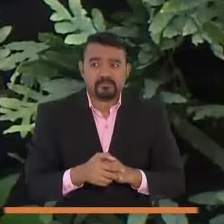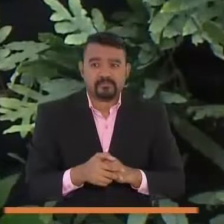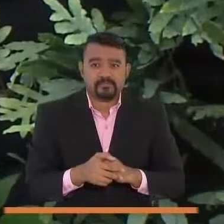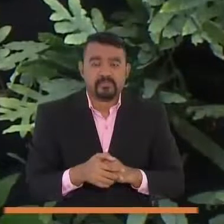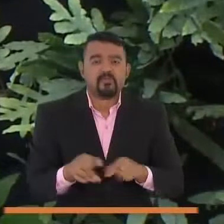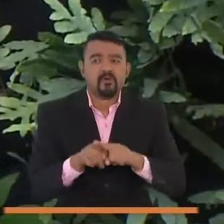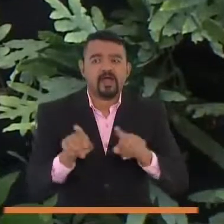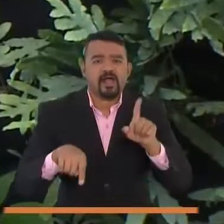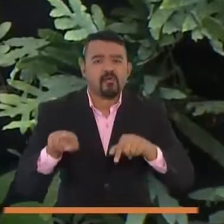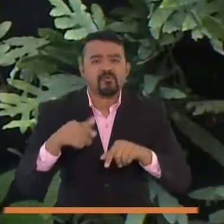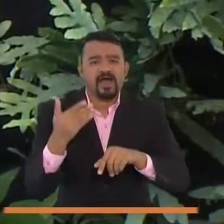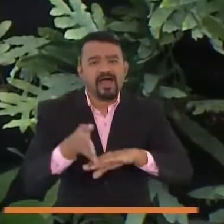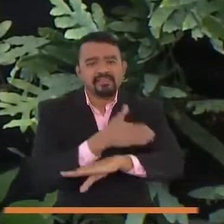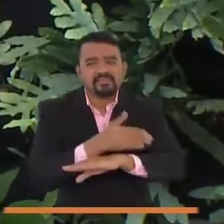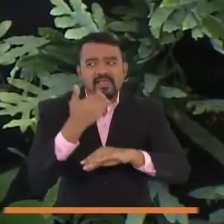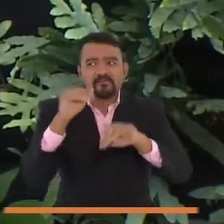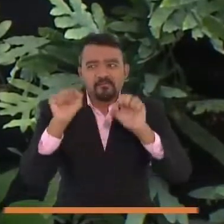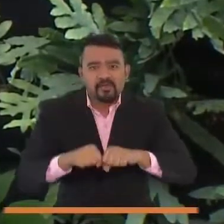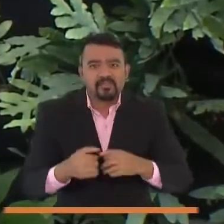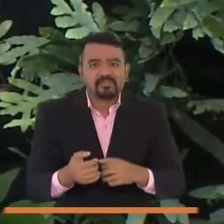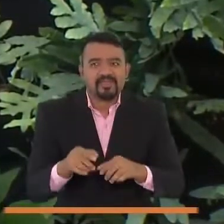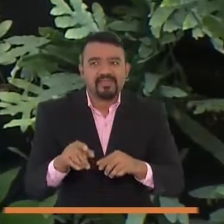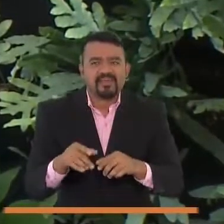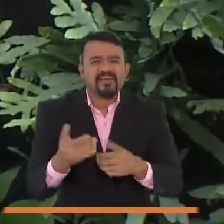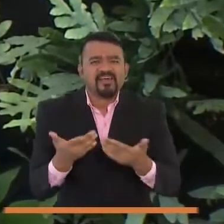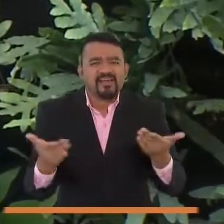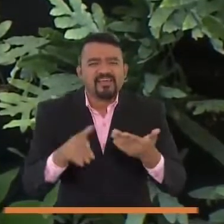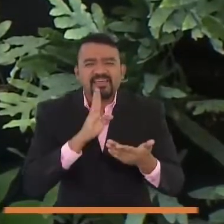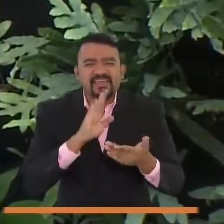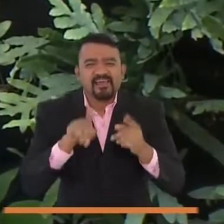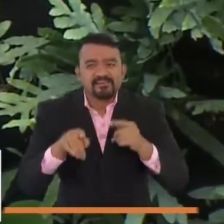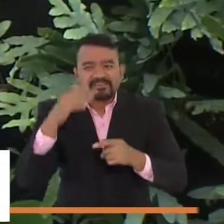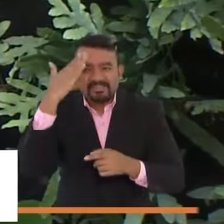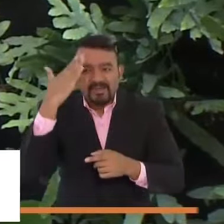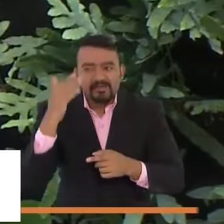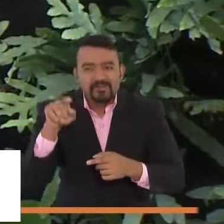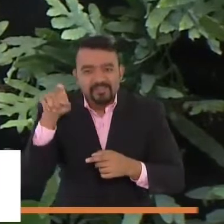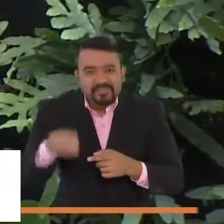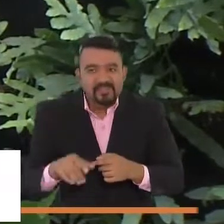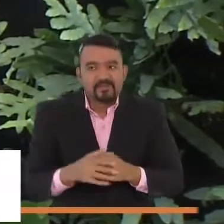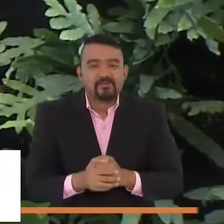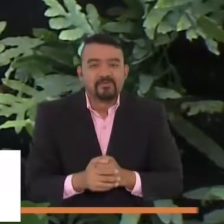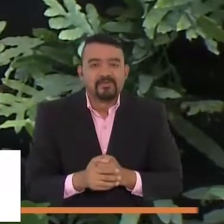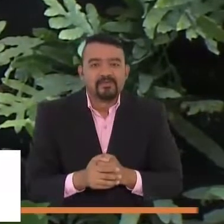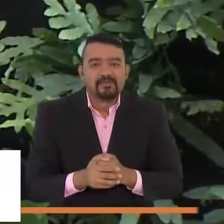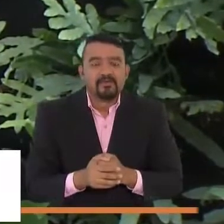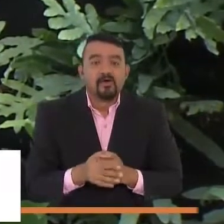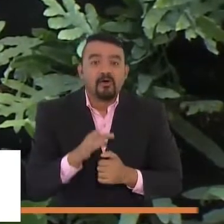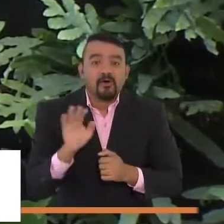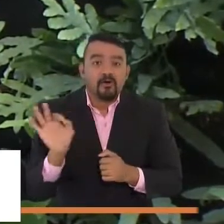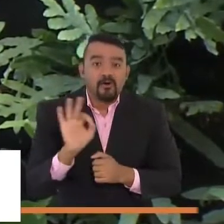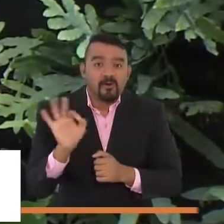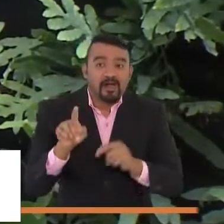se hicieron obras adicionales para los ingresos a las viviendas, es decir, las viviendas no contaban con